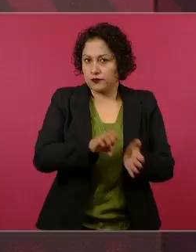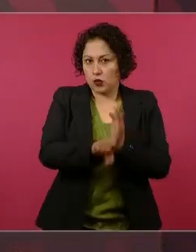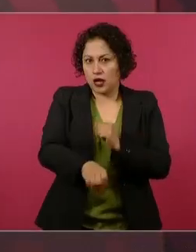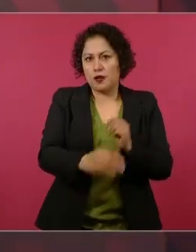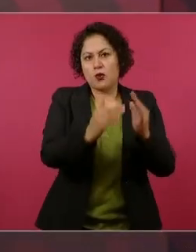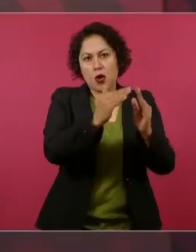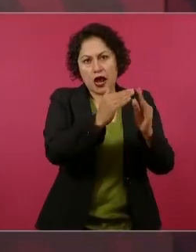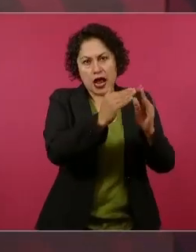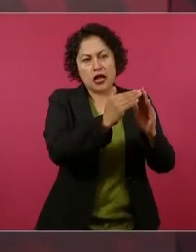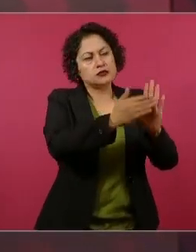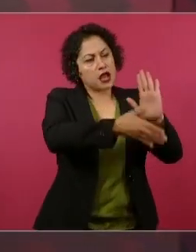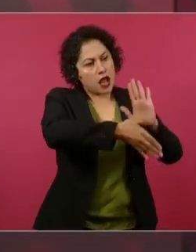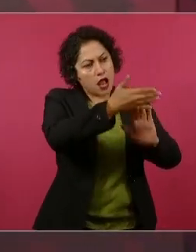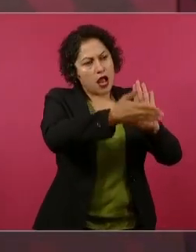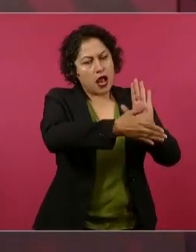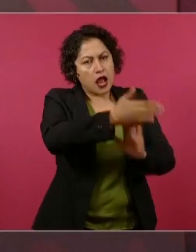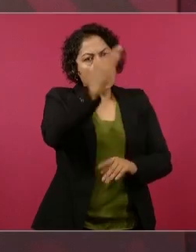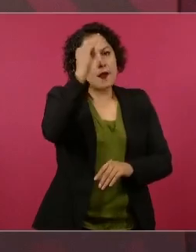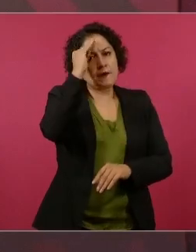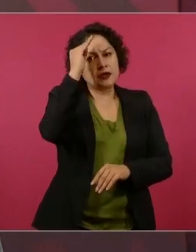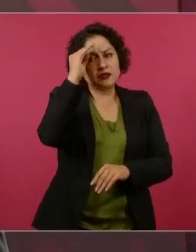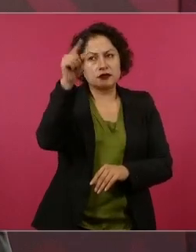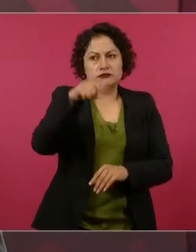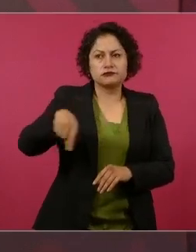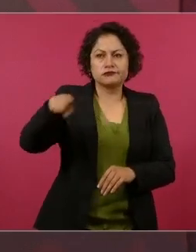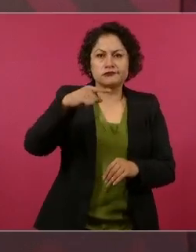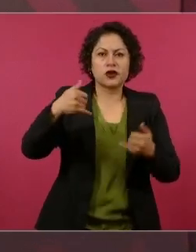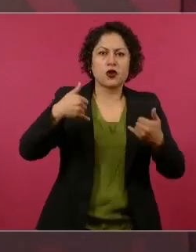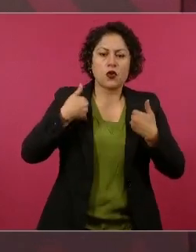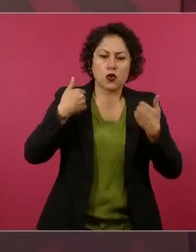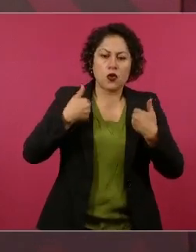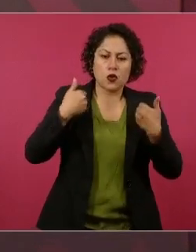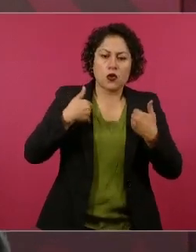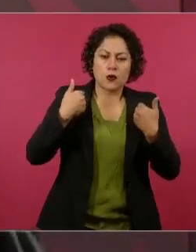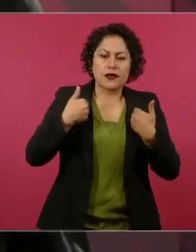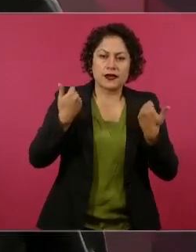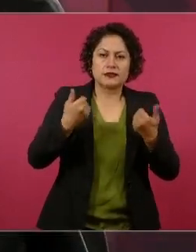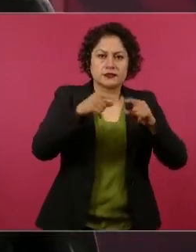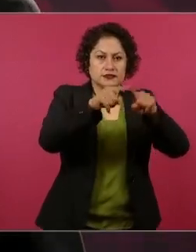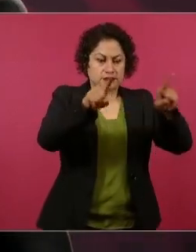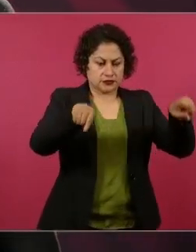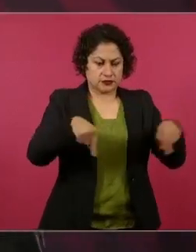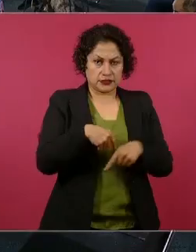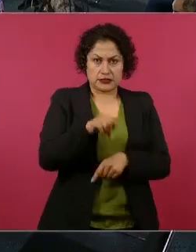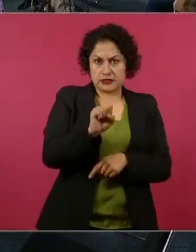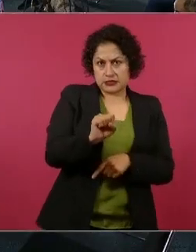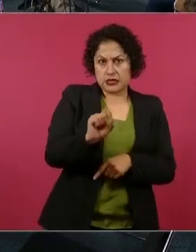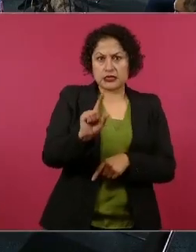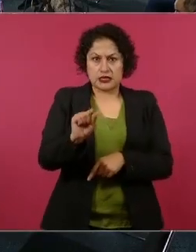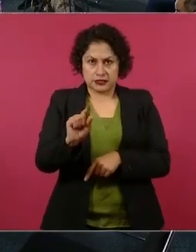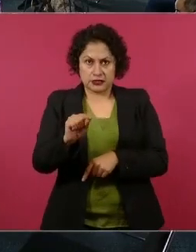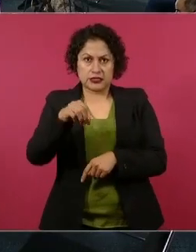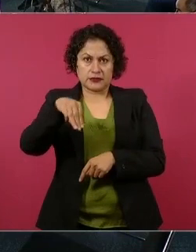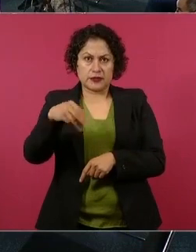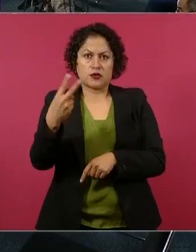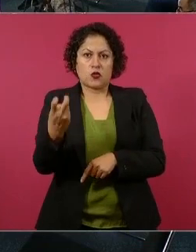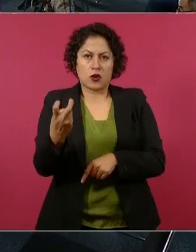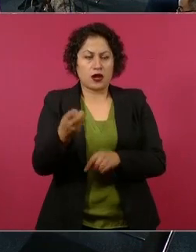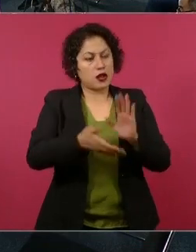para jóvenes de 60, 70 metros cuadrados en